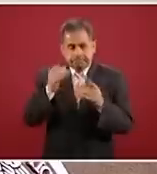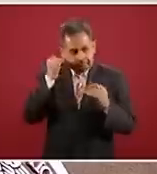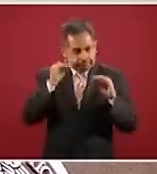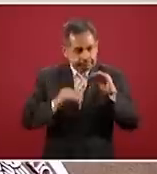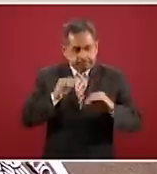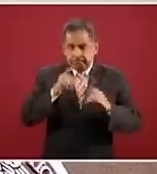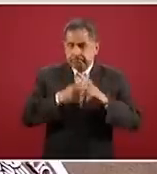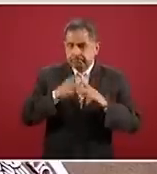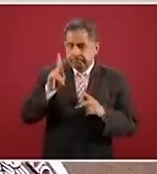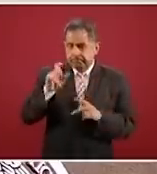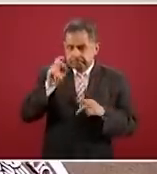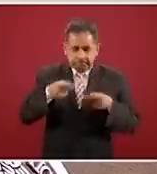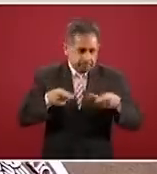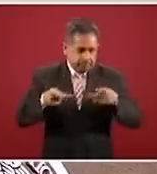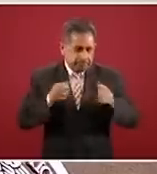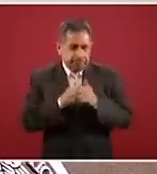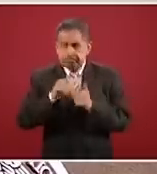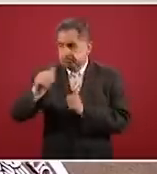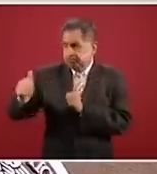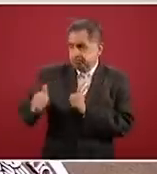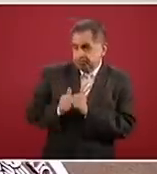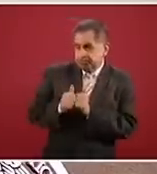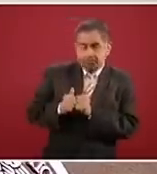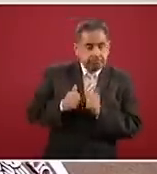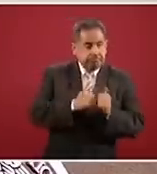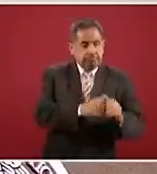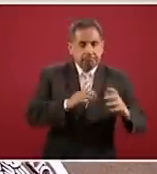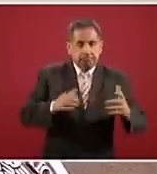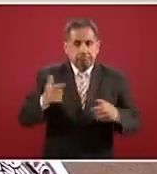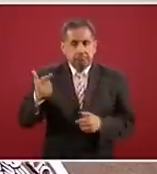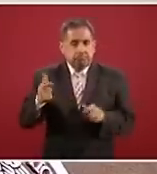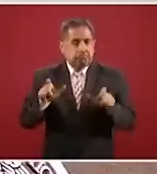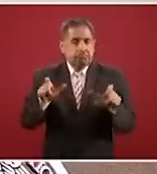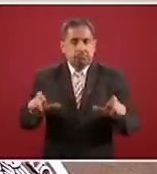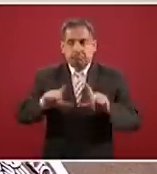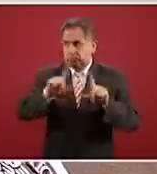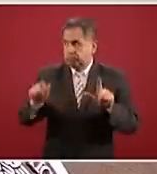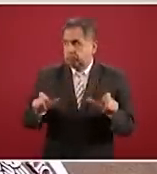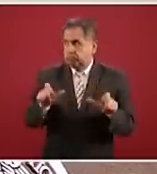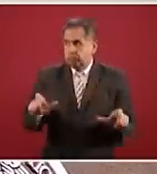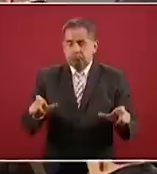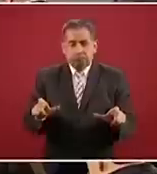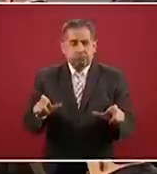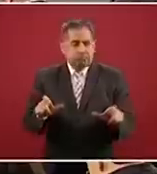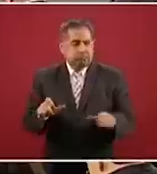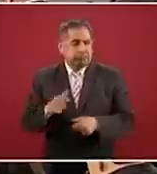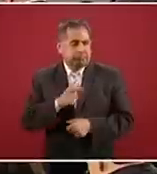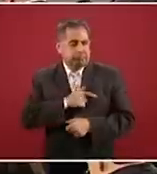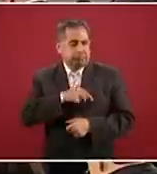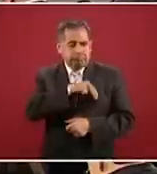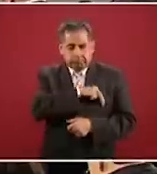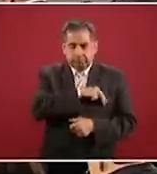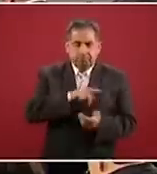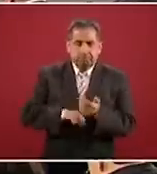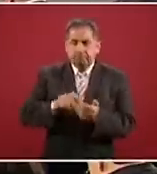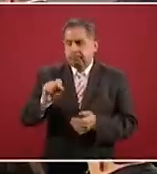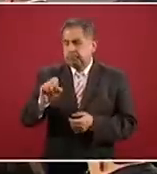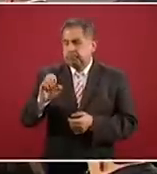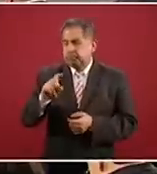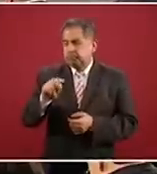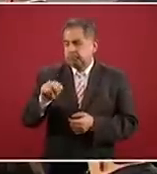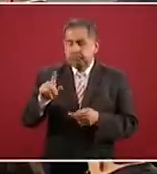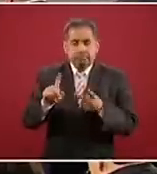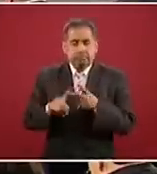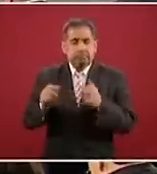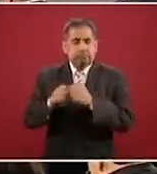una estrategia con el respaldo, obviamente, de la Guardia Nacional, de la Secretaría de la Defensa Nacional,